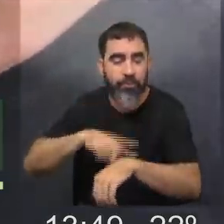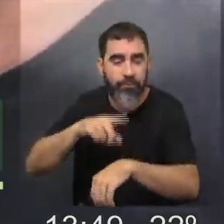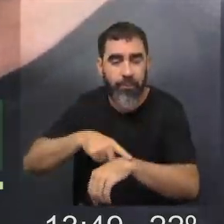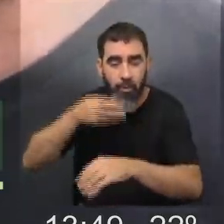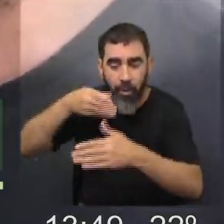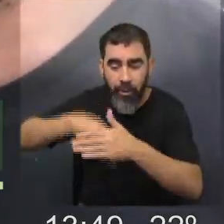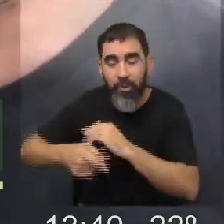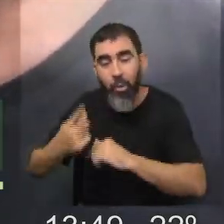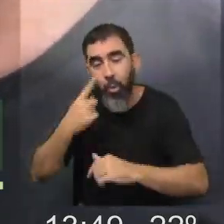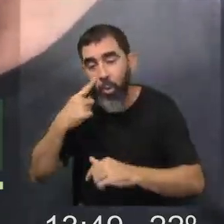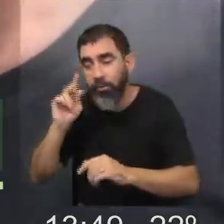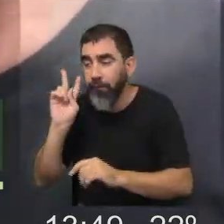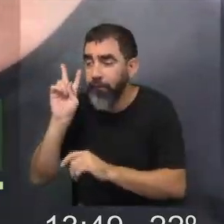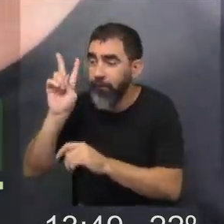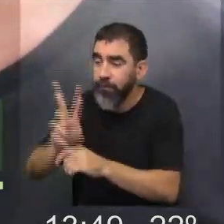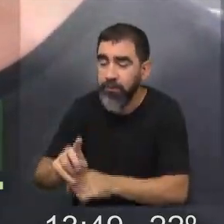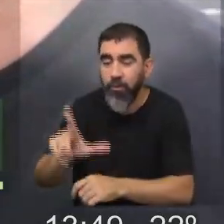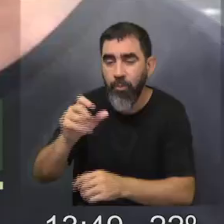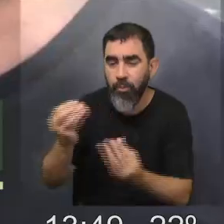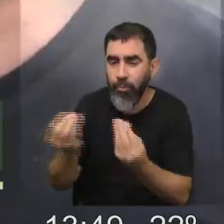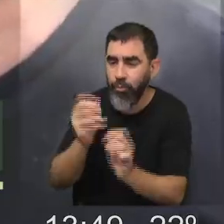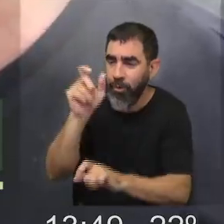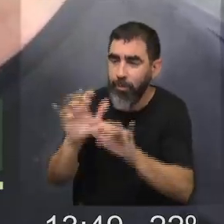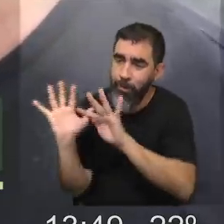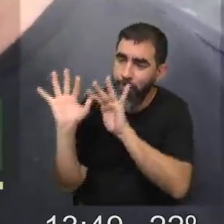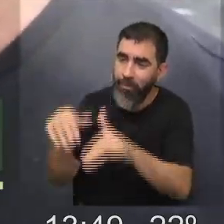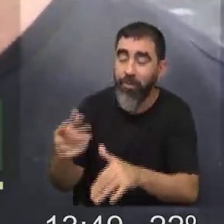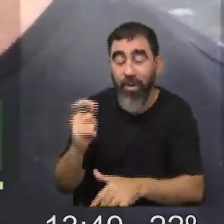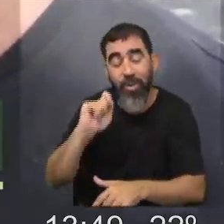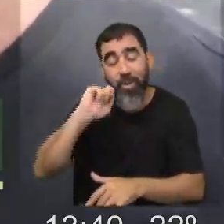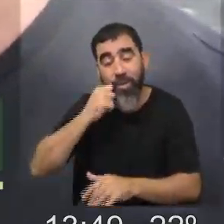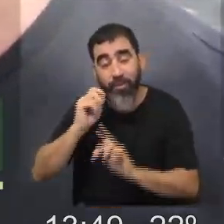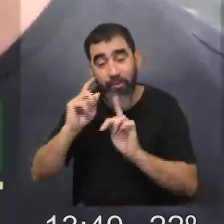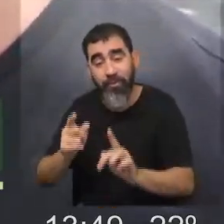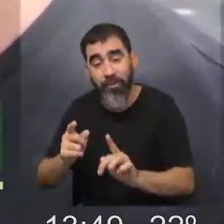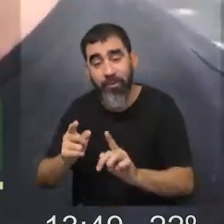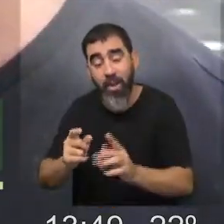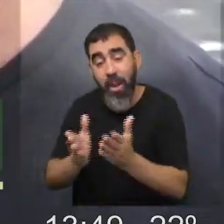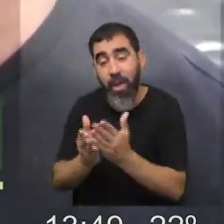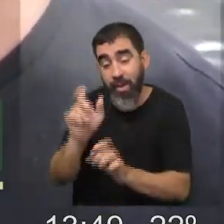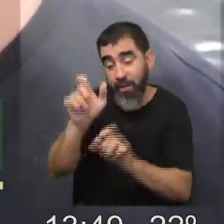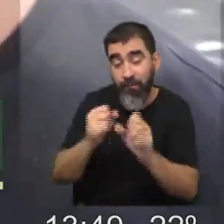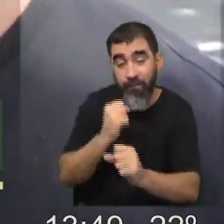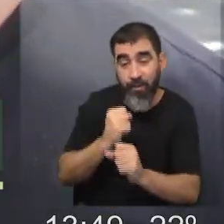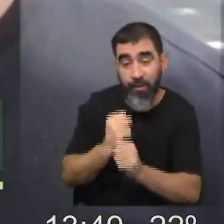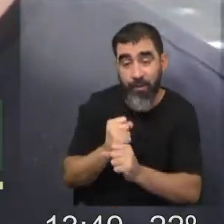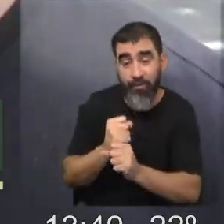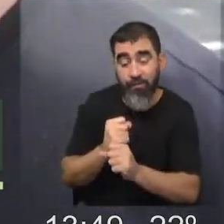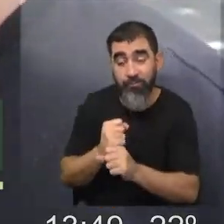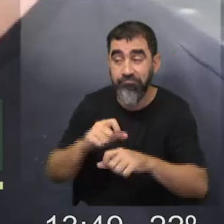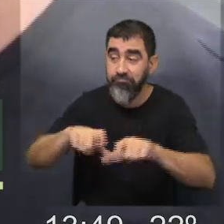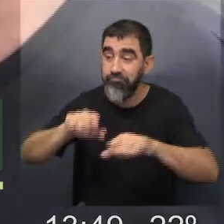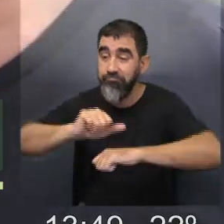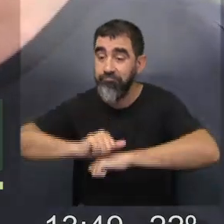una librería, conocer, recorrerla. Obvio que viene mucha gente, pero también es lindo para los libreros que estamos siempre detrás del